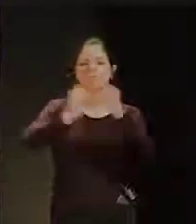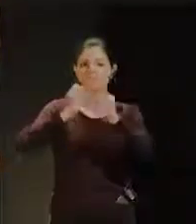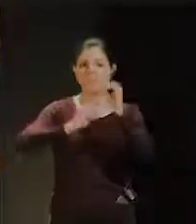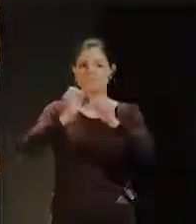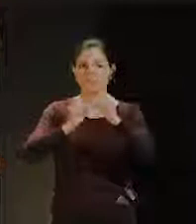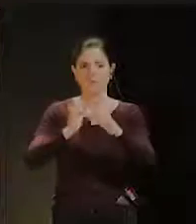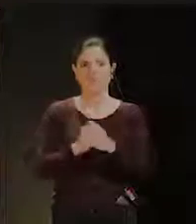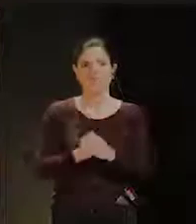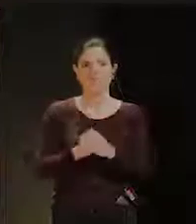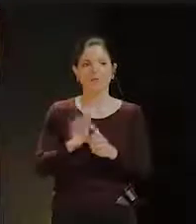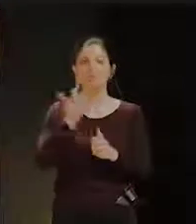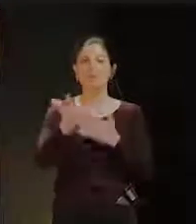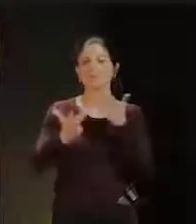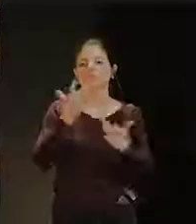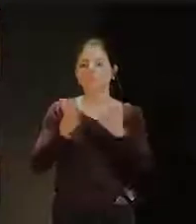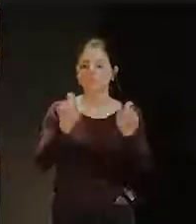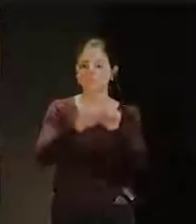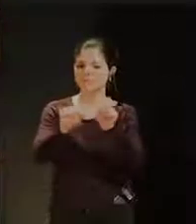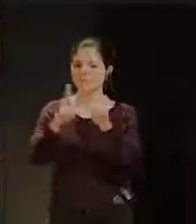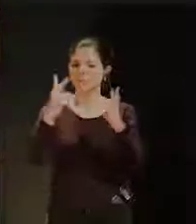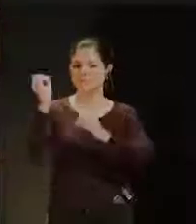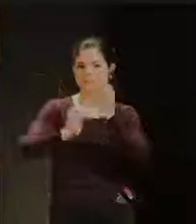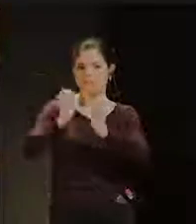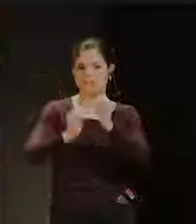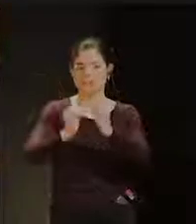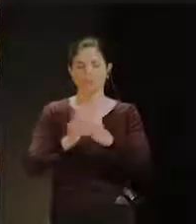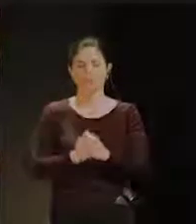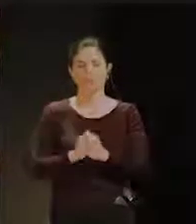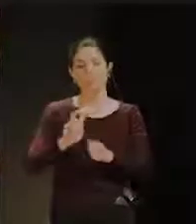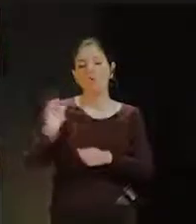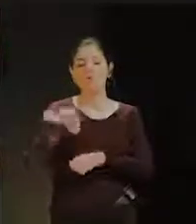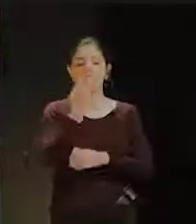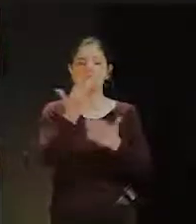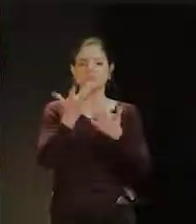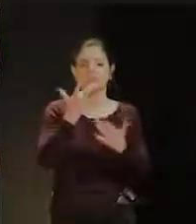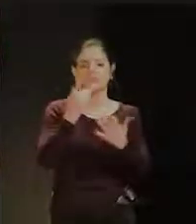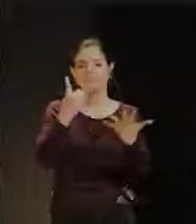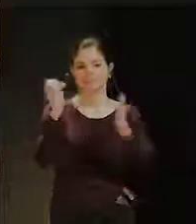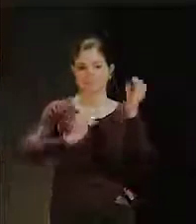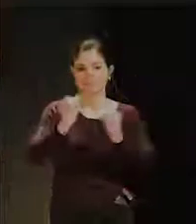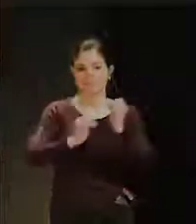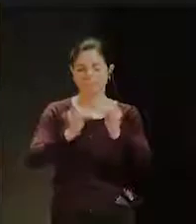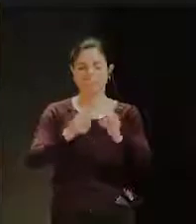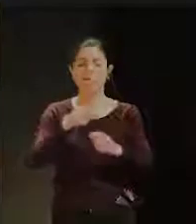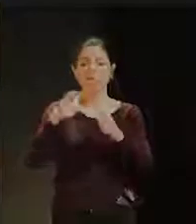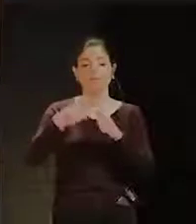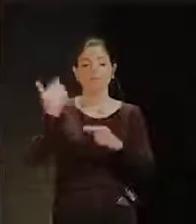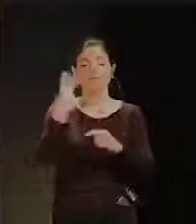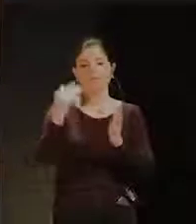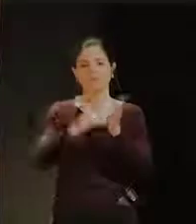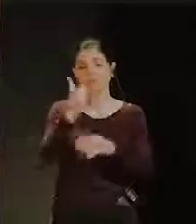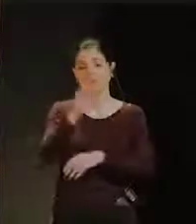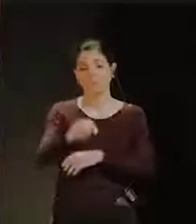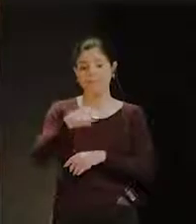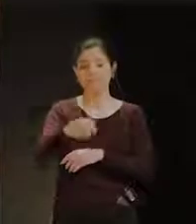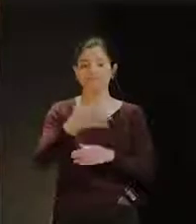14%, donaciones corporativas un 7% y otras donaciones un 6%. Y en mayo del 2020